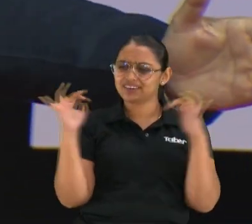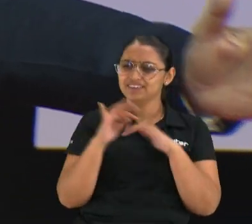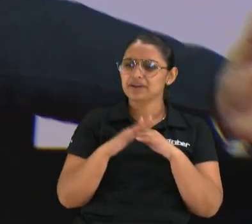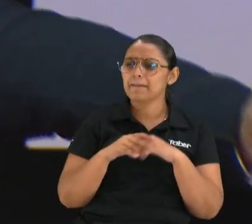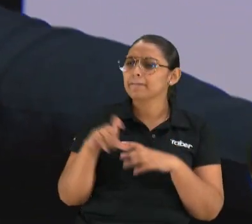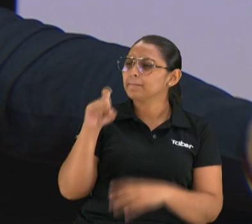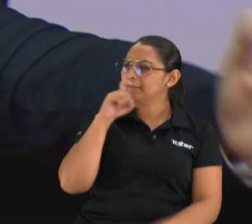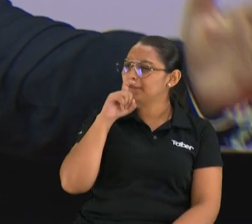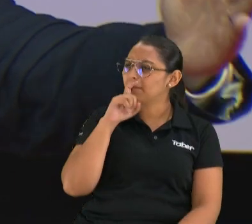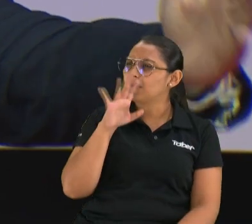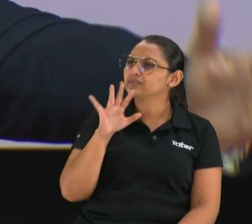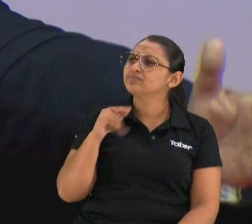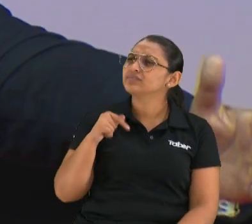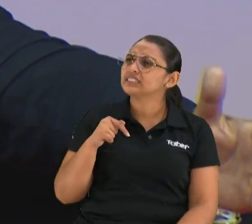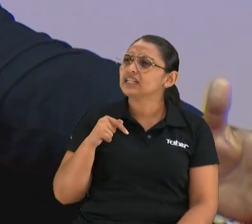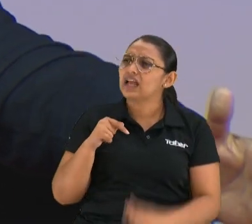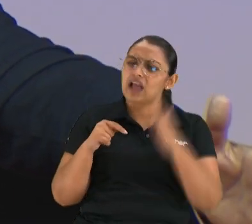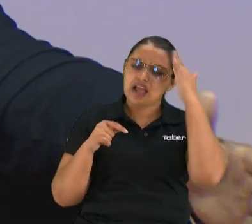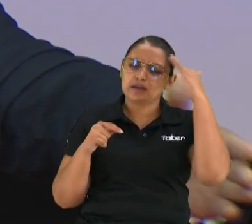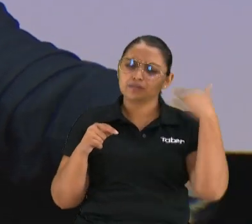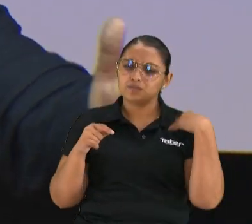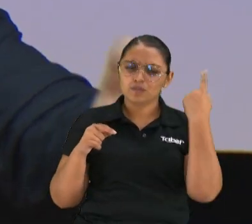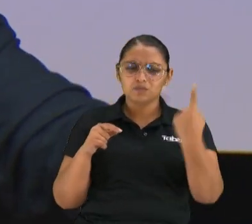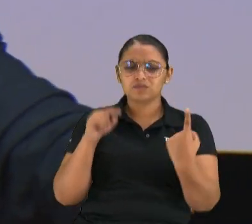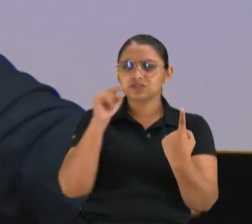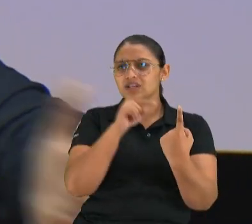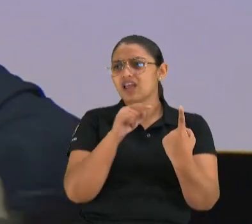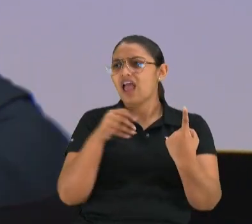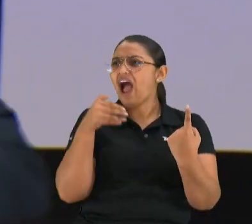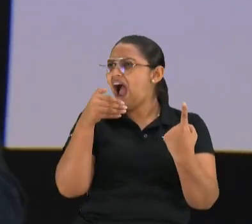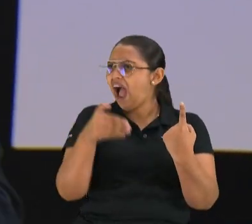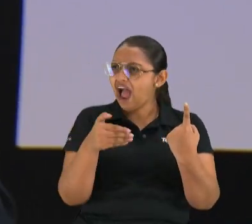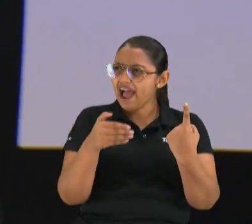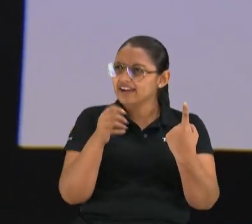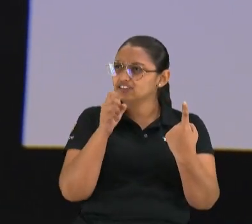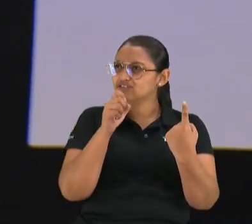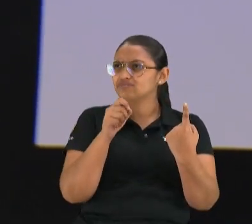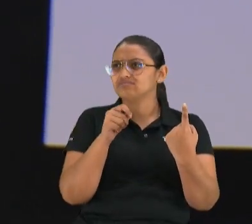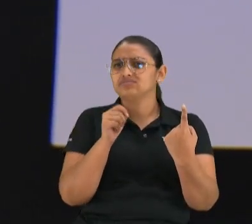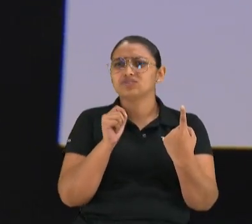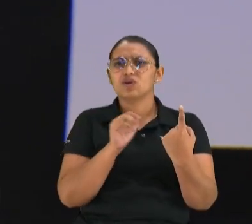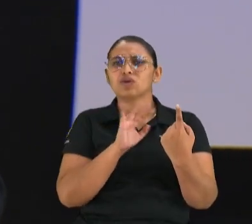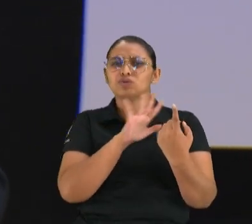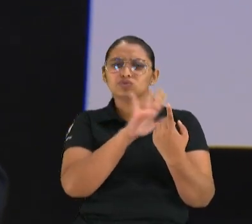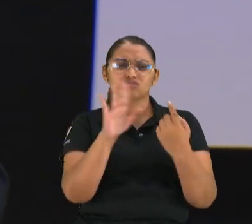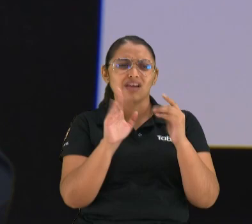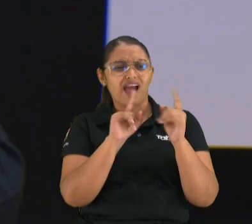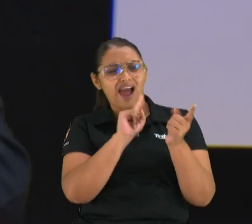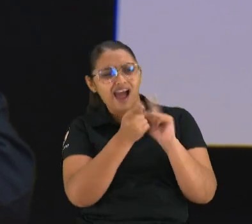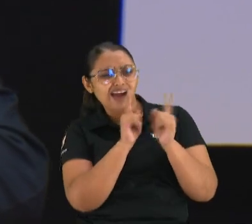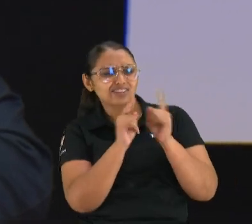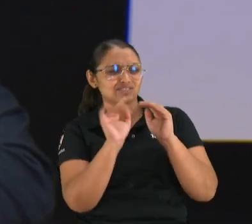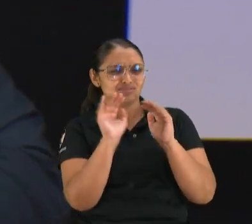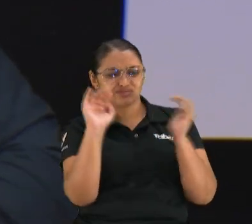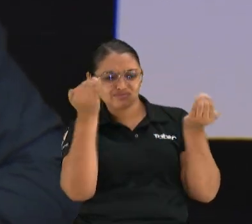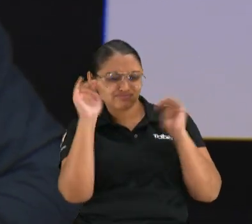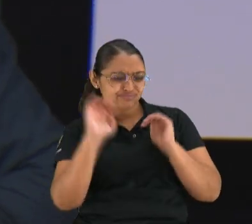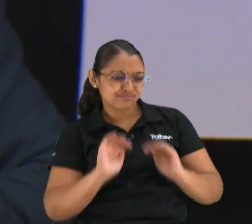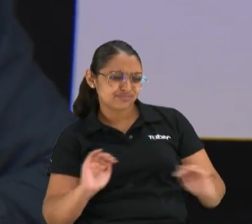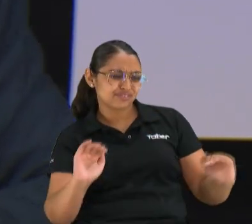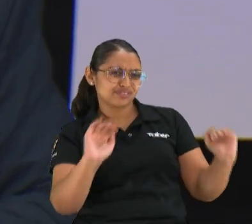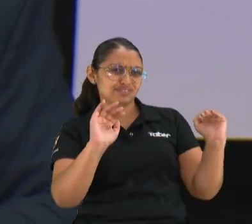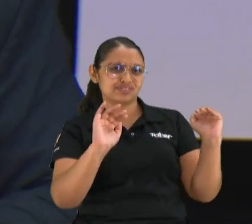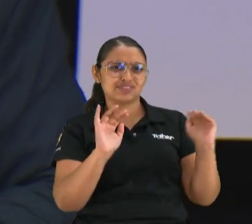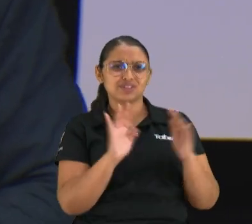fulana tiene tantos años el mengano tiene tantos años dejen de comportarse como niños son dejen de aparecer aquí en la iglesia con vestido